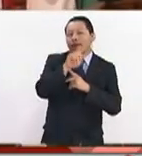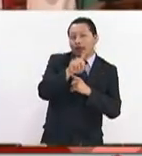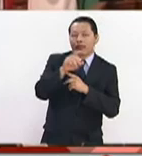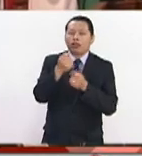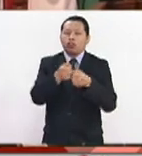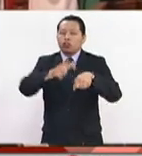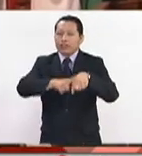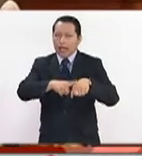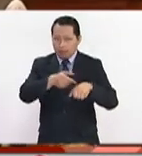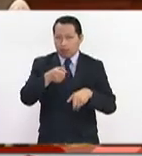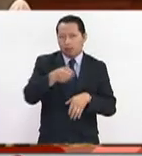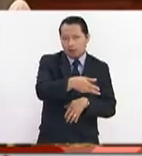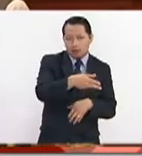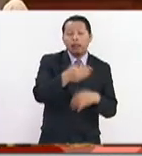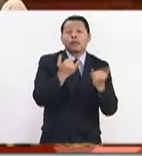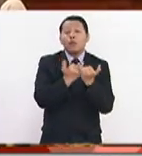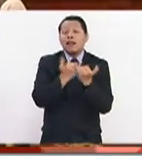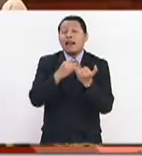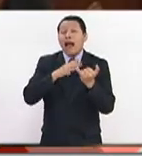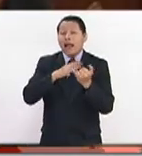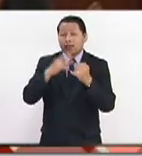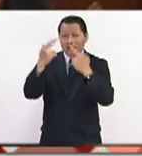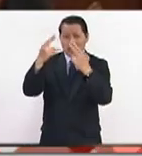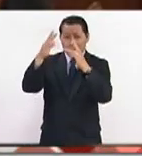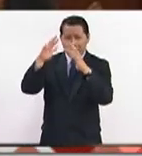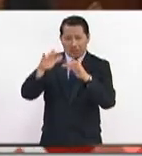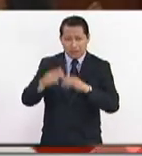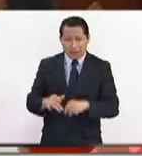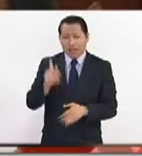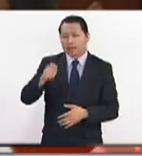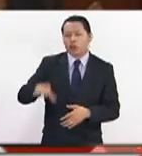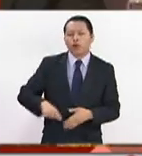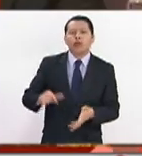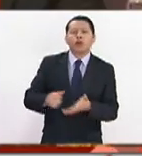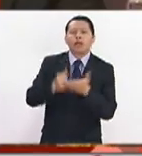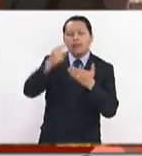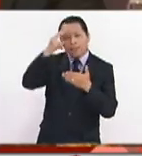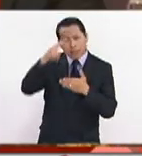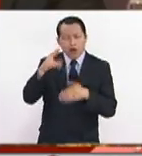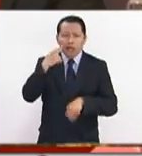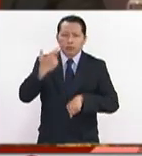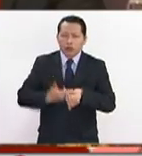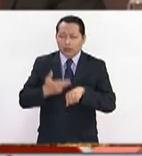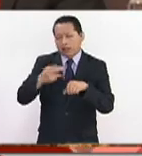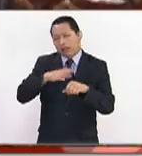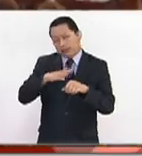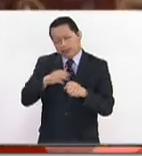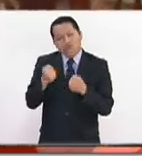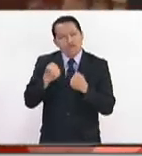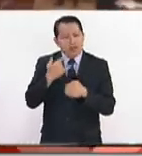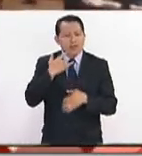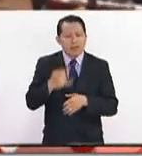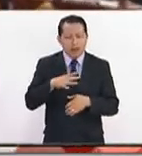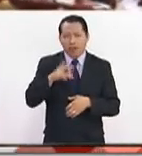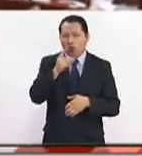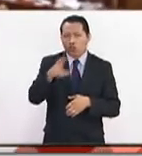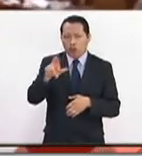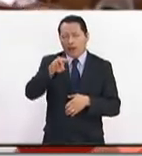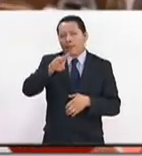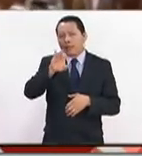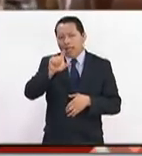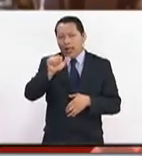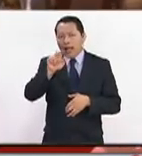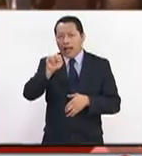Además, que todas las demoliciones están corriendo a cargo del gobierno de la Ciudad de México en un gran esfuerzo encabezado por el doctor Miguel Ángel Mancera, y